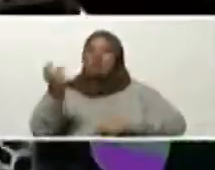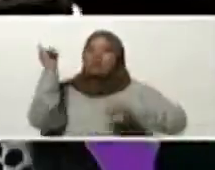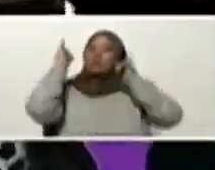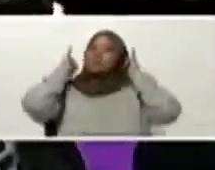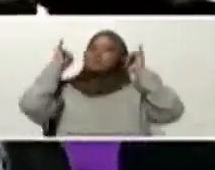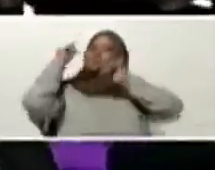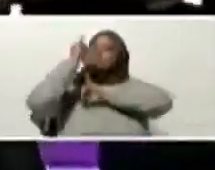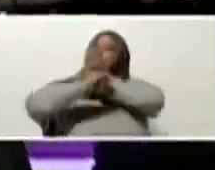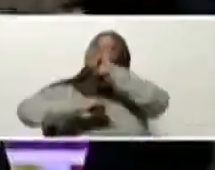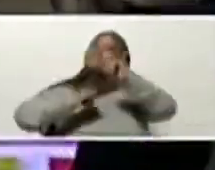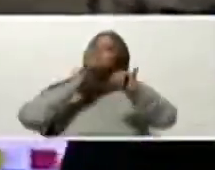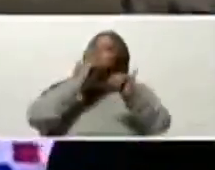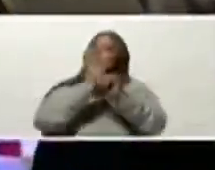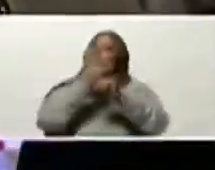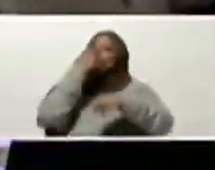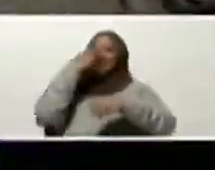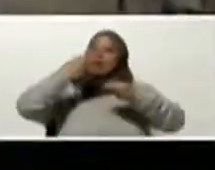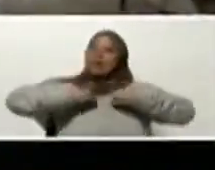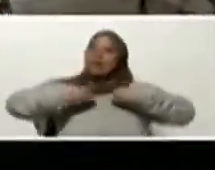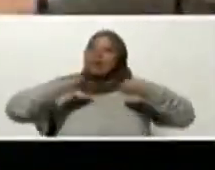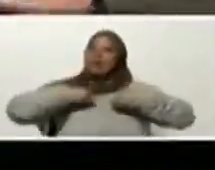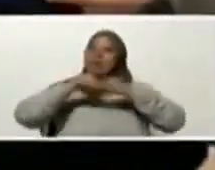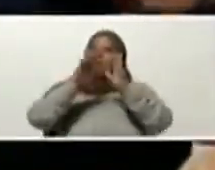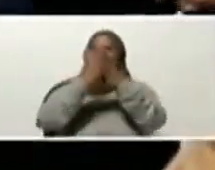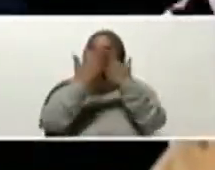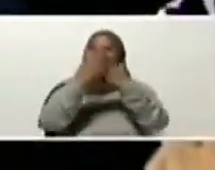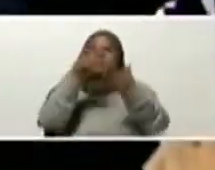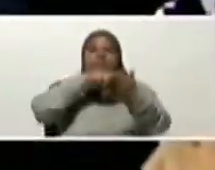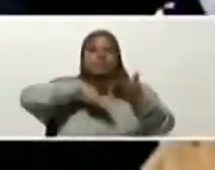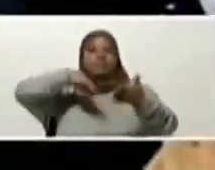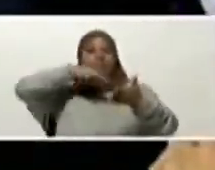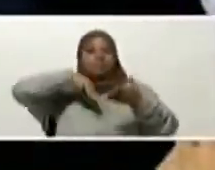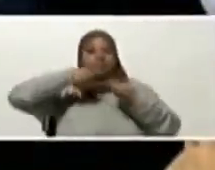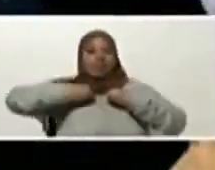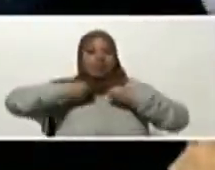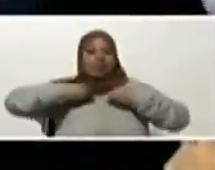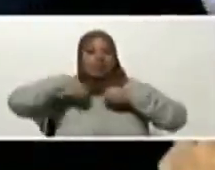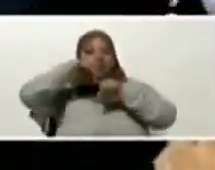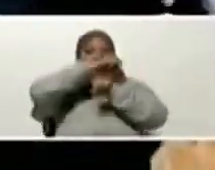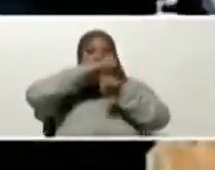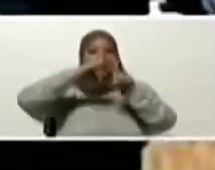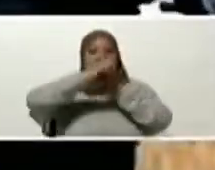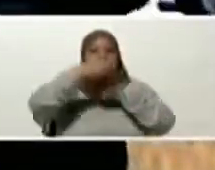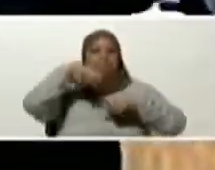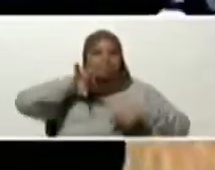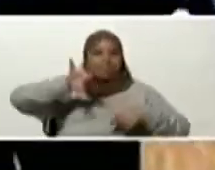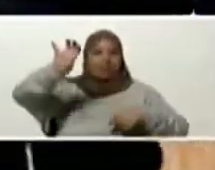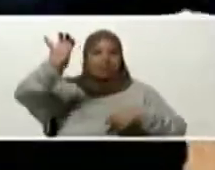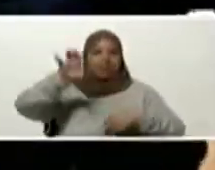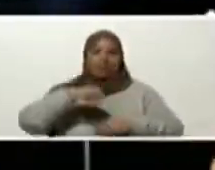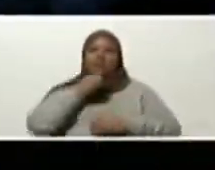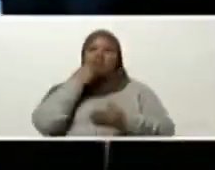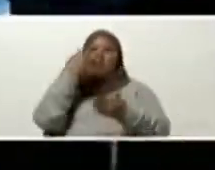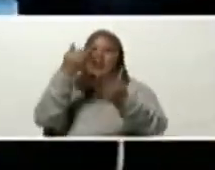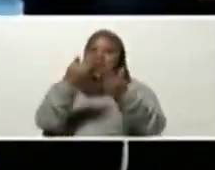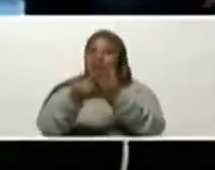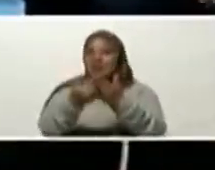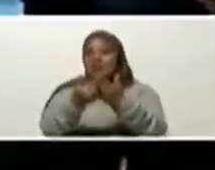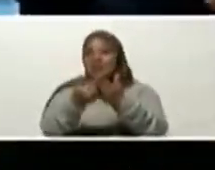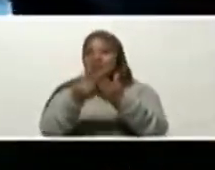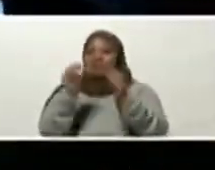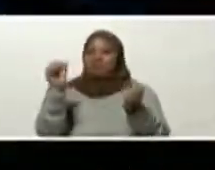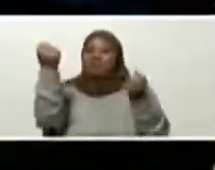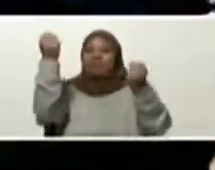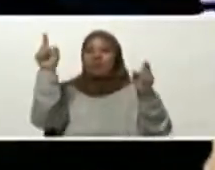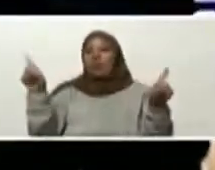del Libro de Venezuela. ¡Que viva el libro, que viva la lectura, que viva la cultura y que viva la patria! Muchas gracias.